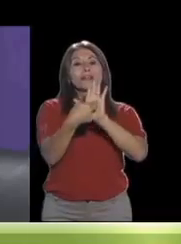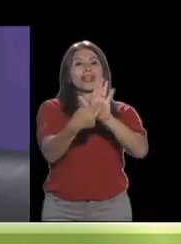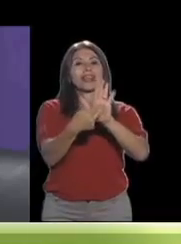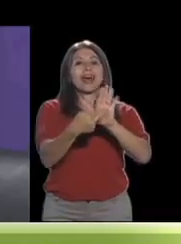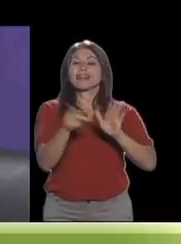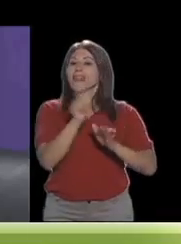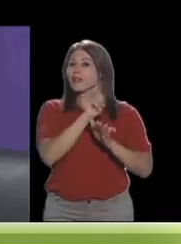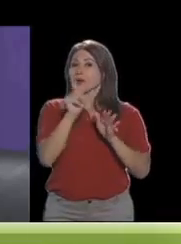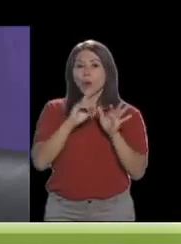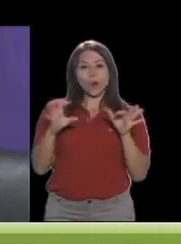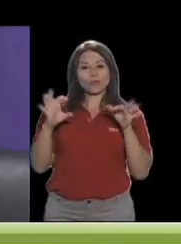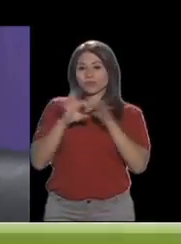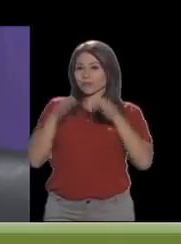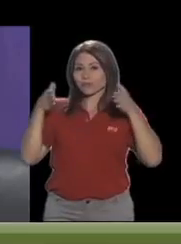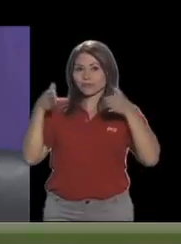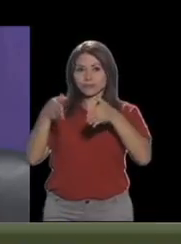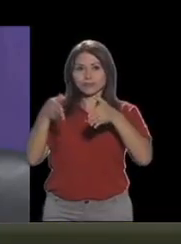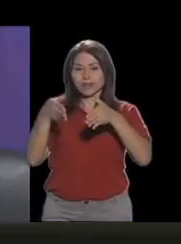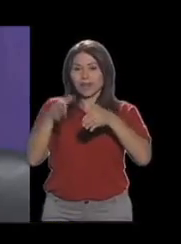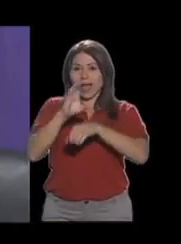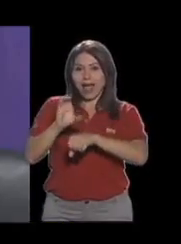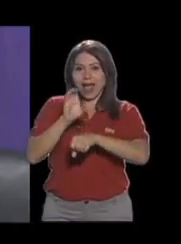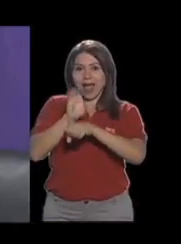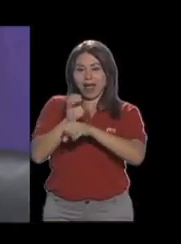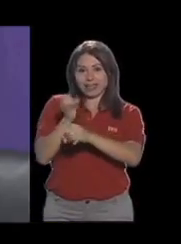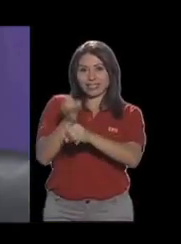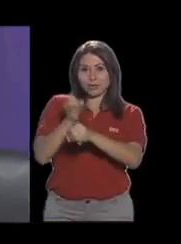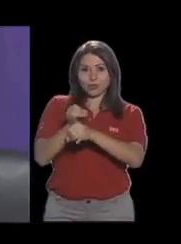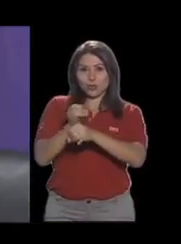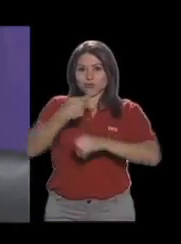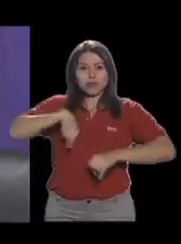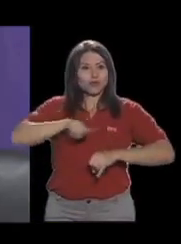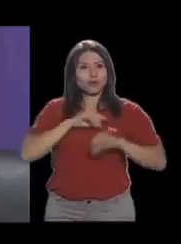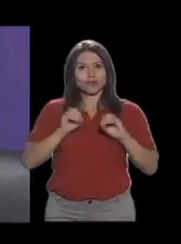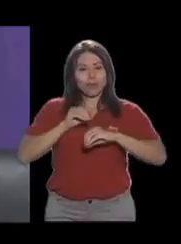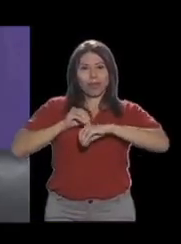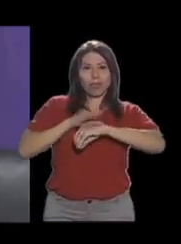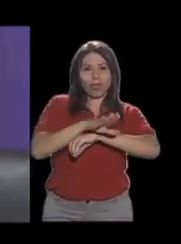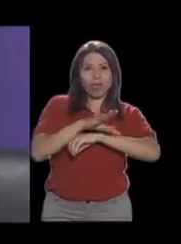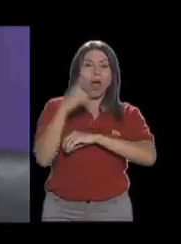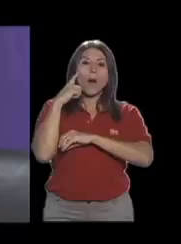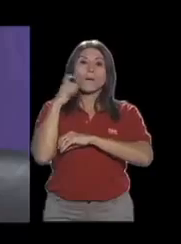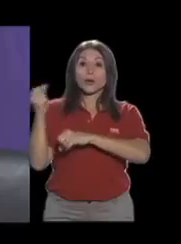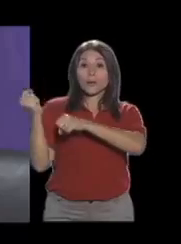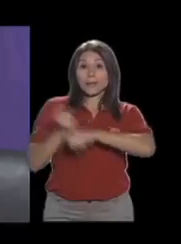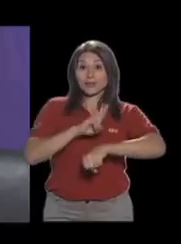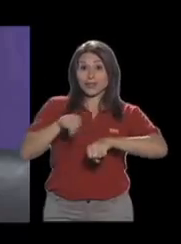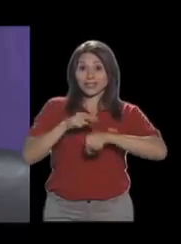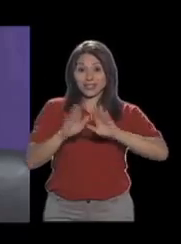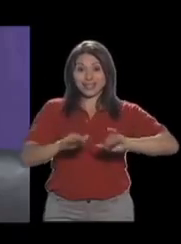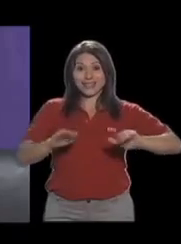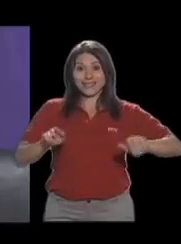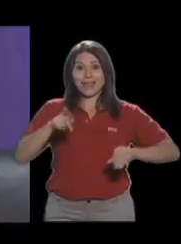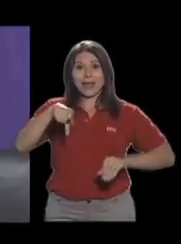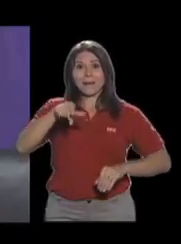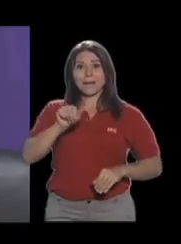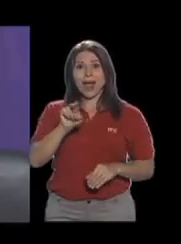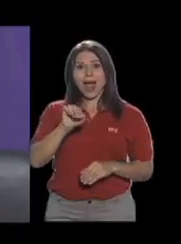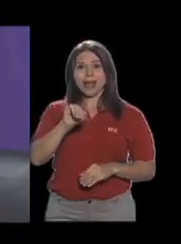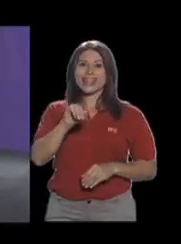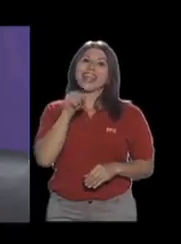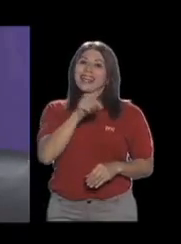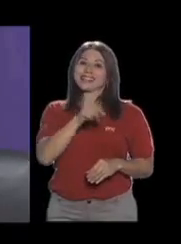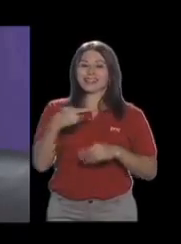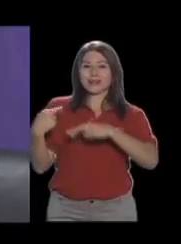cuanto a que tengamos injerencia, porque el PANI es el que va a vía judicial y dice, bueno, que